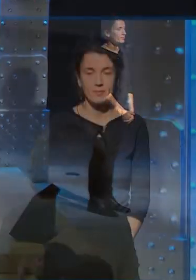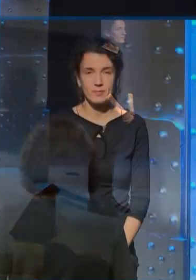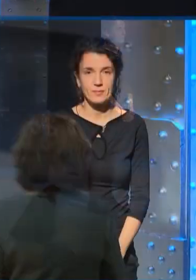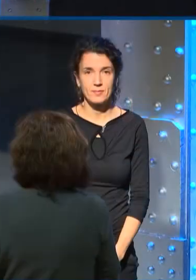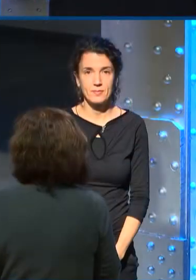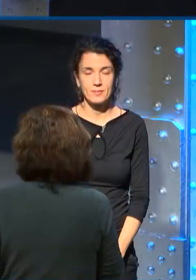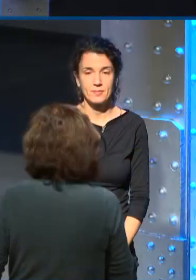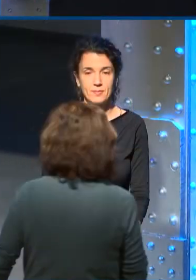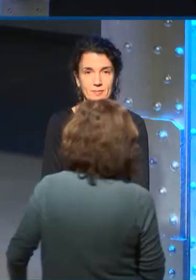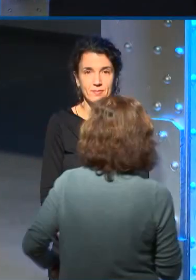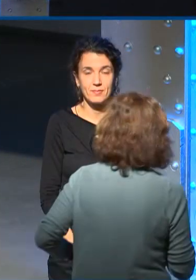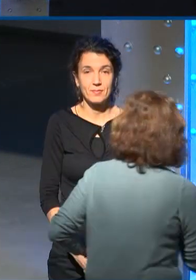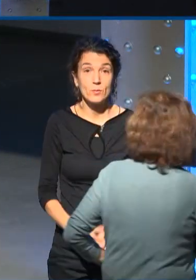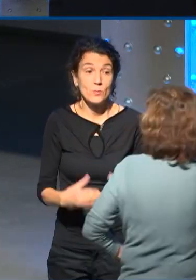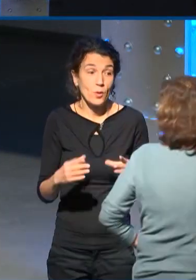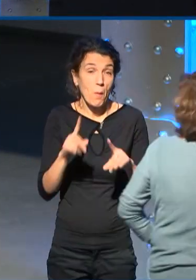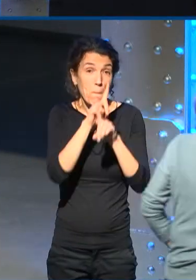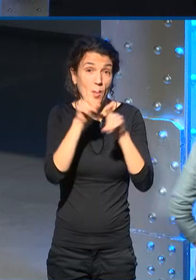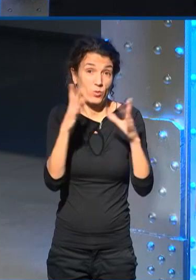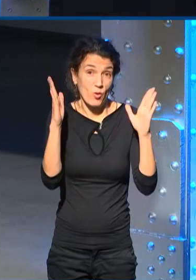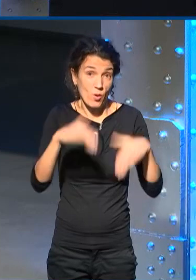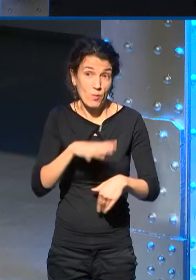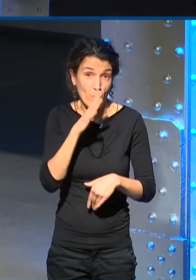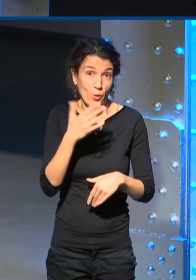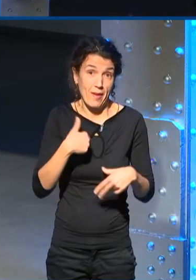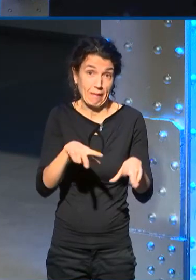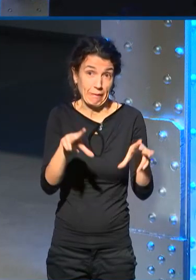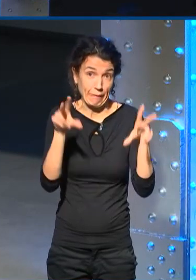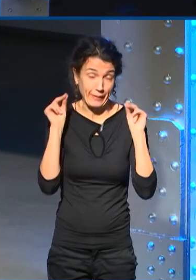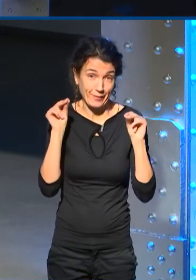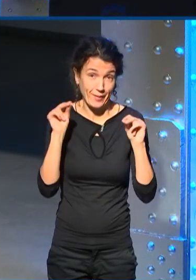Pues no hay preguntas porque tenemos que estar fuera